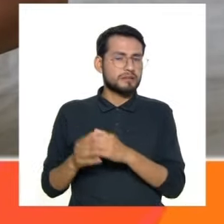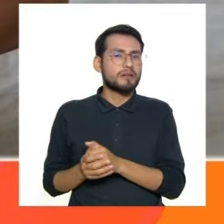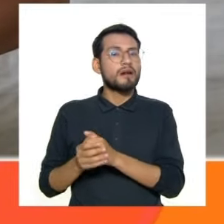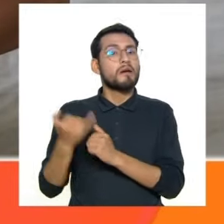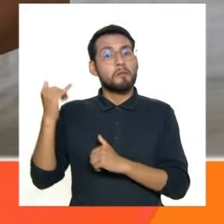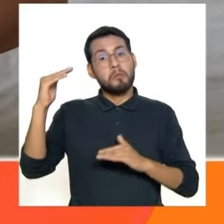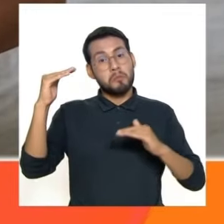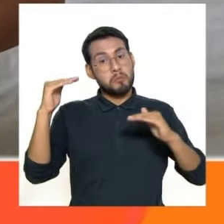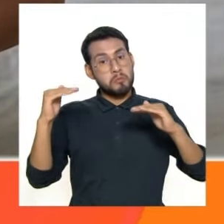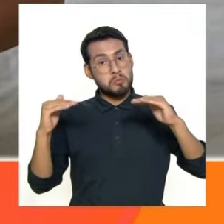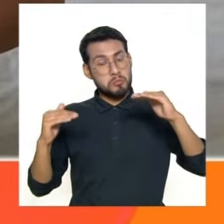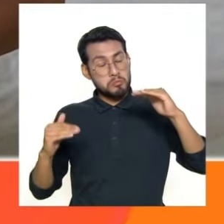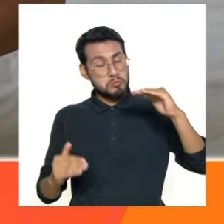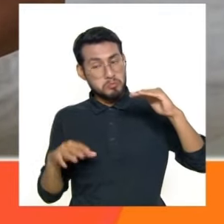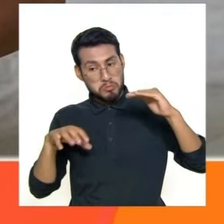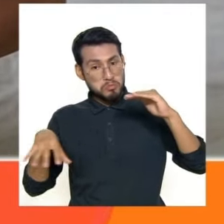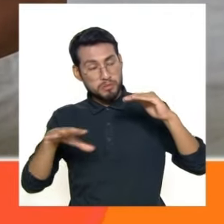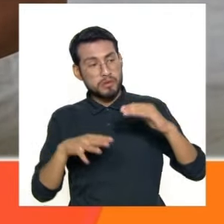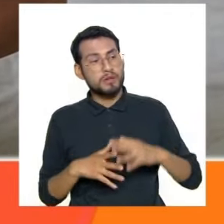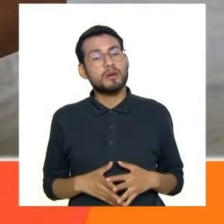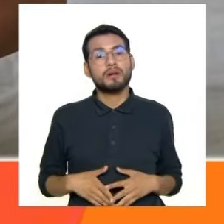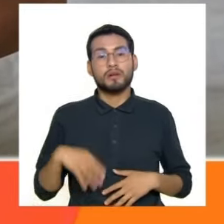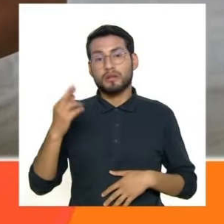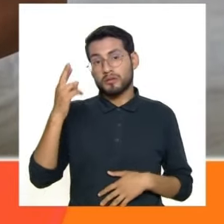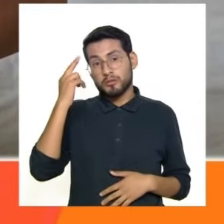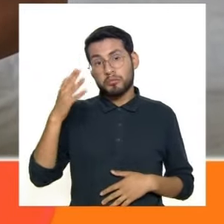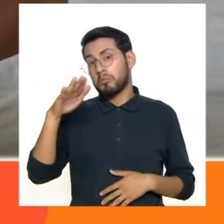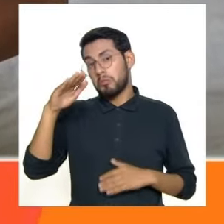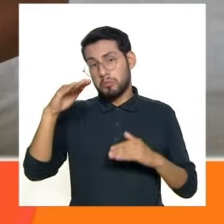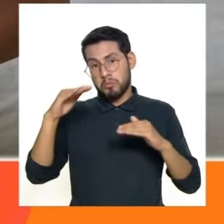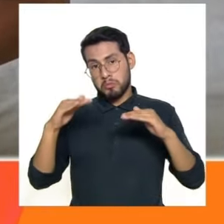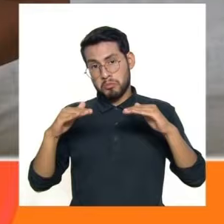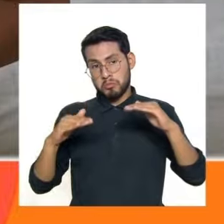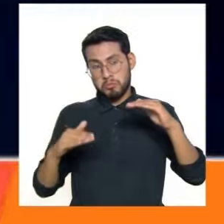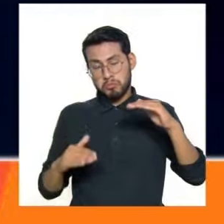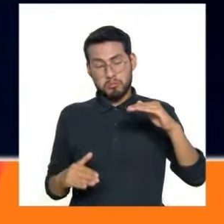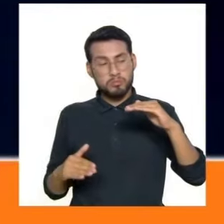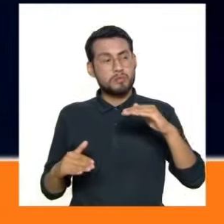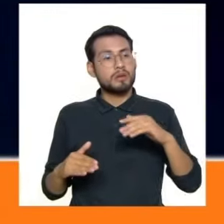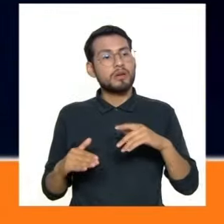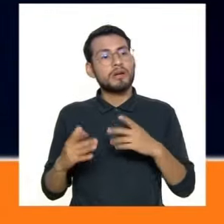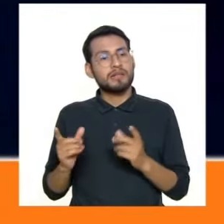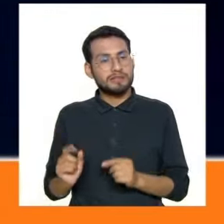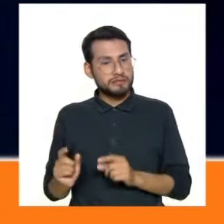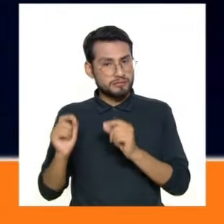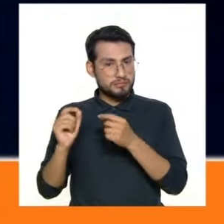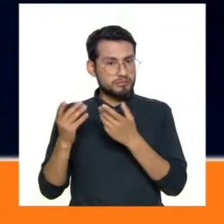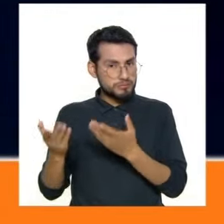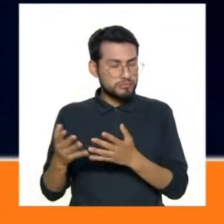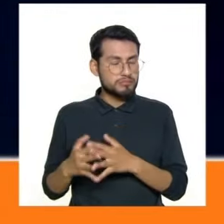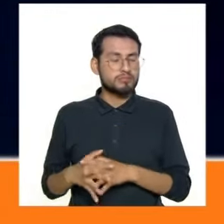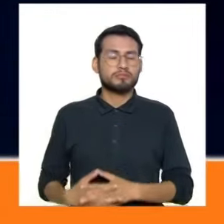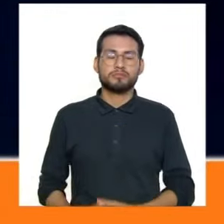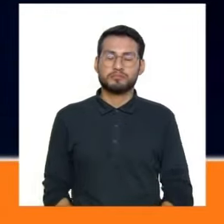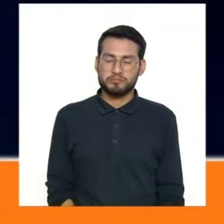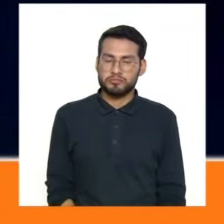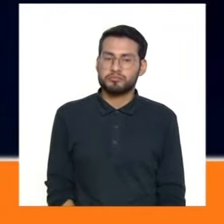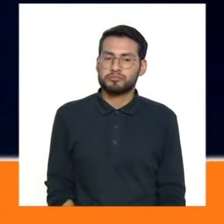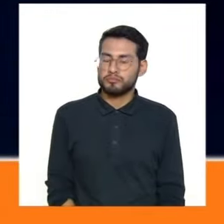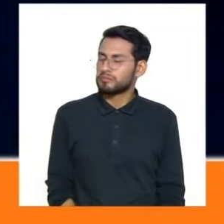disminuido su prevalencia en algunos grupos y con Por ende ha disminuido también este la incidencia o la prevalencia de cáncer de